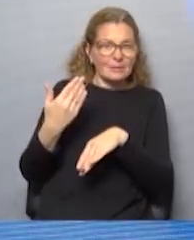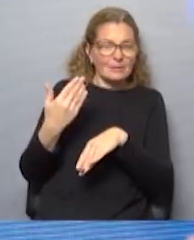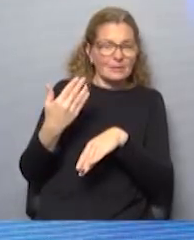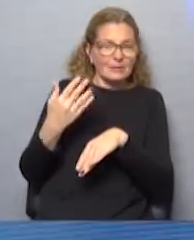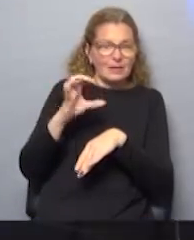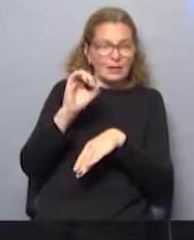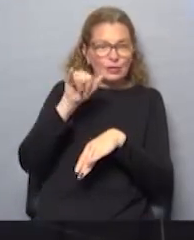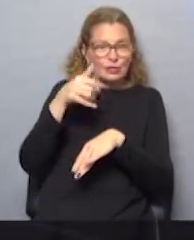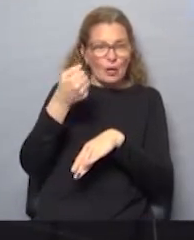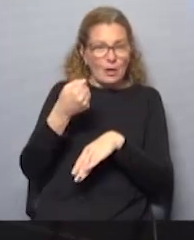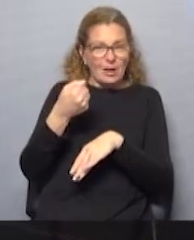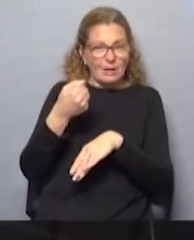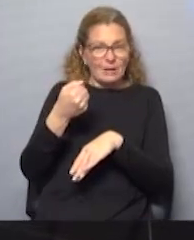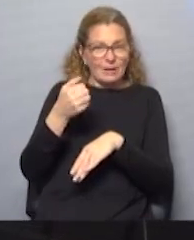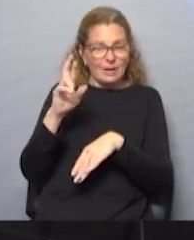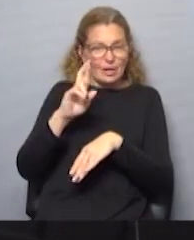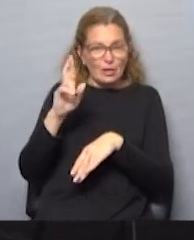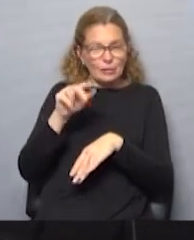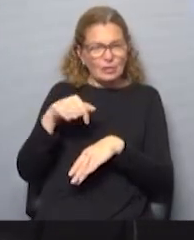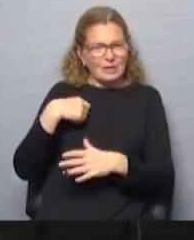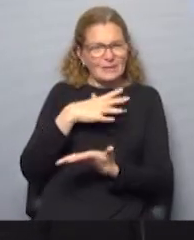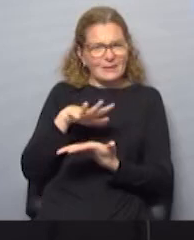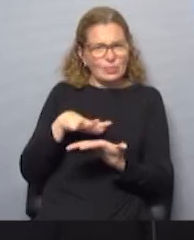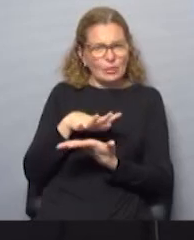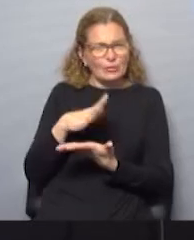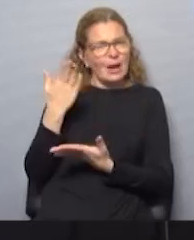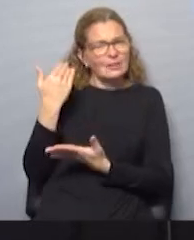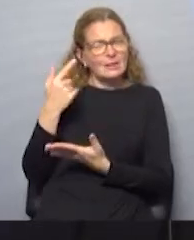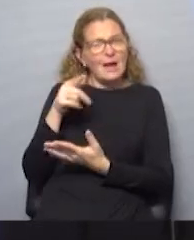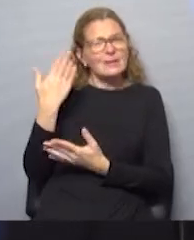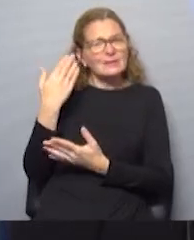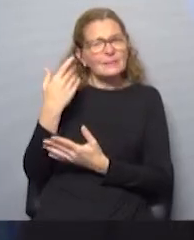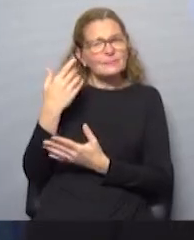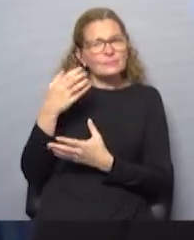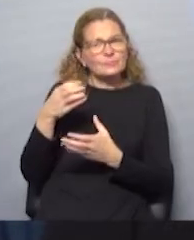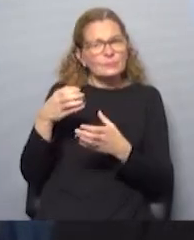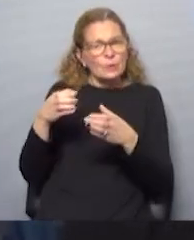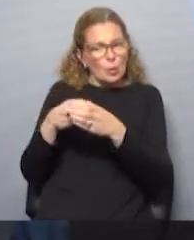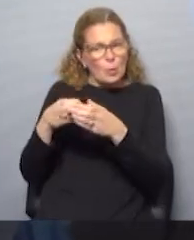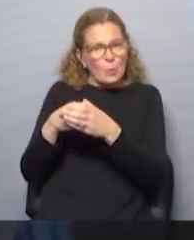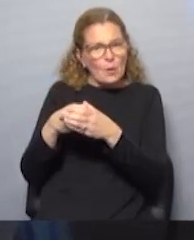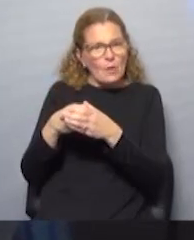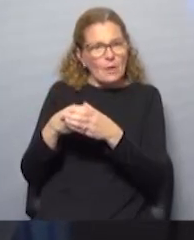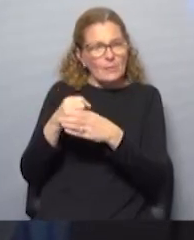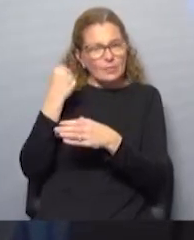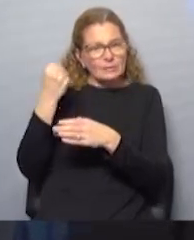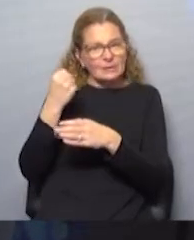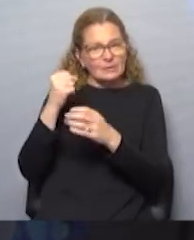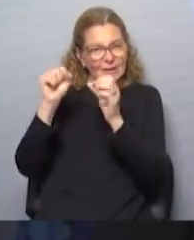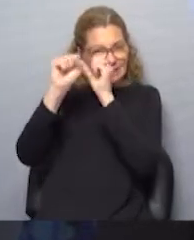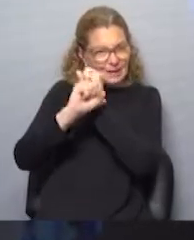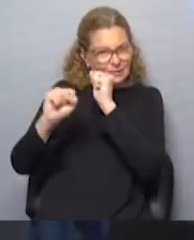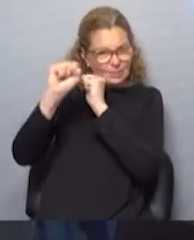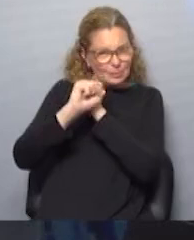en acciones logramos hoy pero se comentaba mucho en su momento que era un sector de ocupación plena es ingeniero general es un